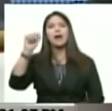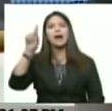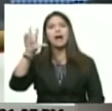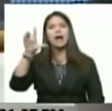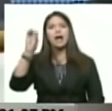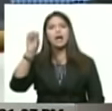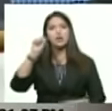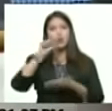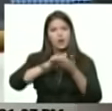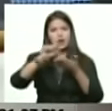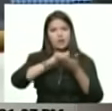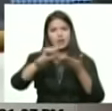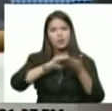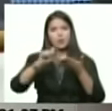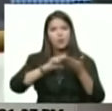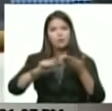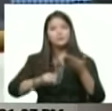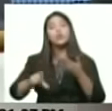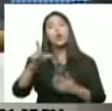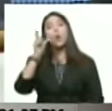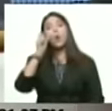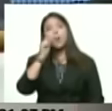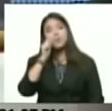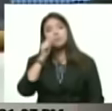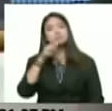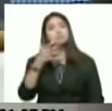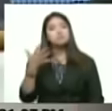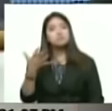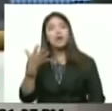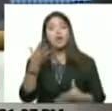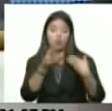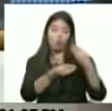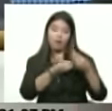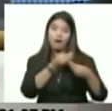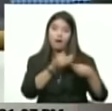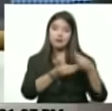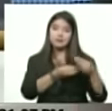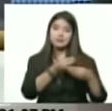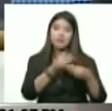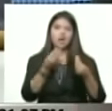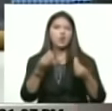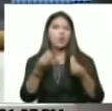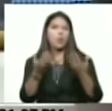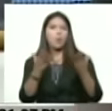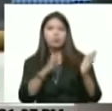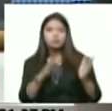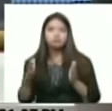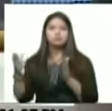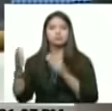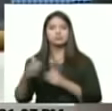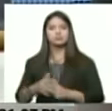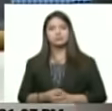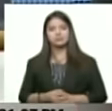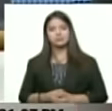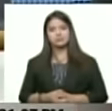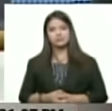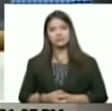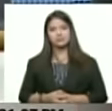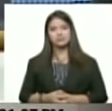escritos, el hombre es lo que hace y cómo lo hace.